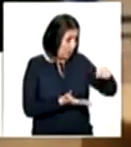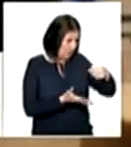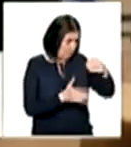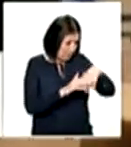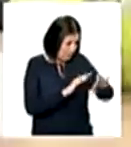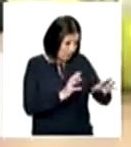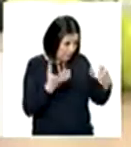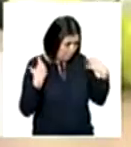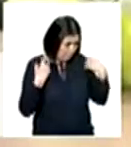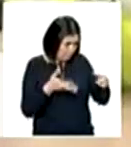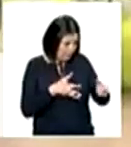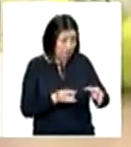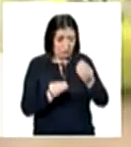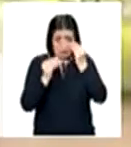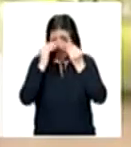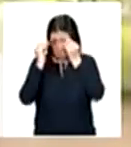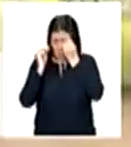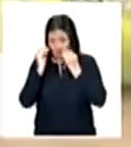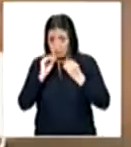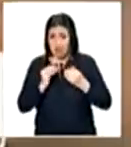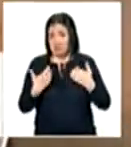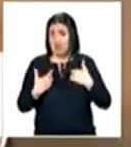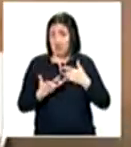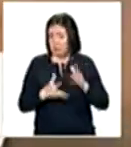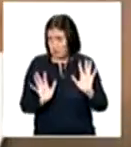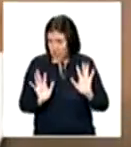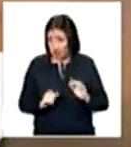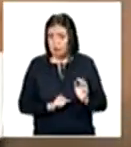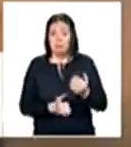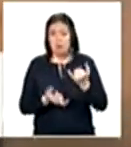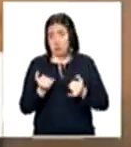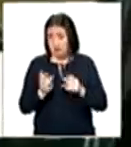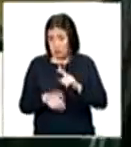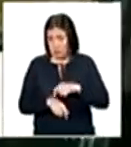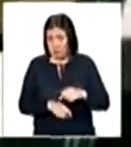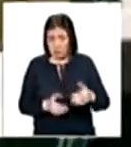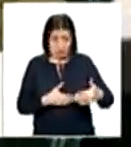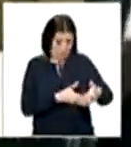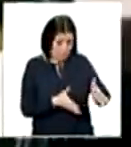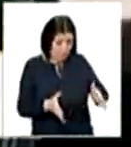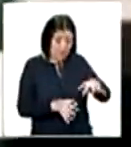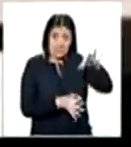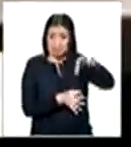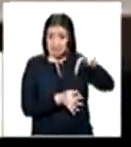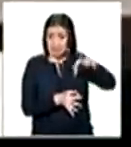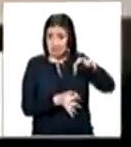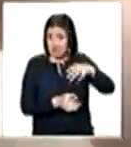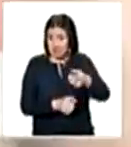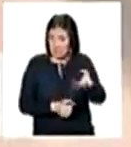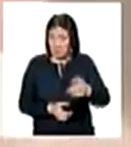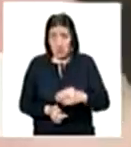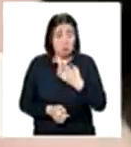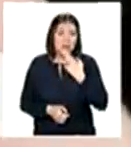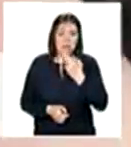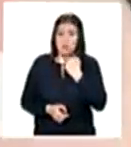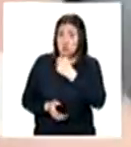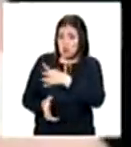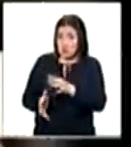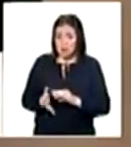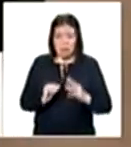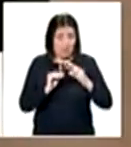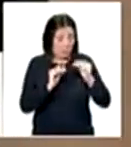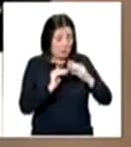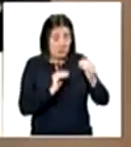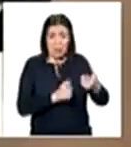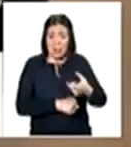oficina para arreglarse si tiene un evento de última hora. Una caja de té filtrante, dulces, frutas y